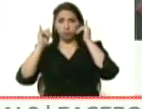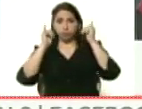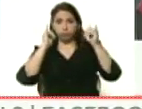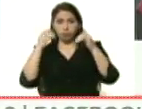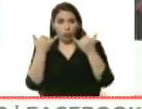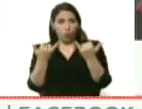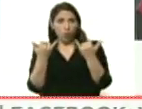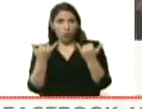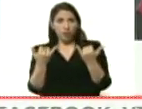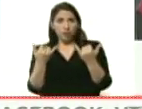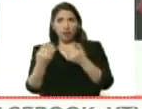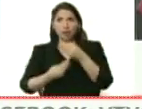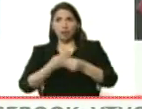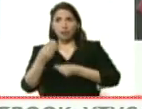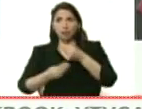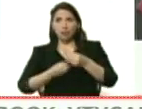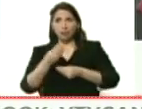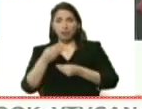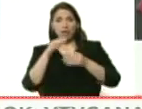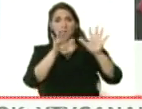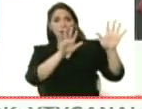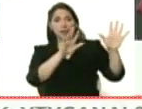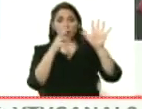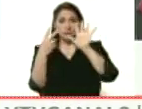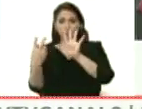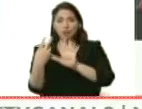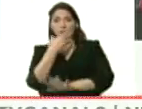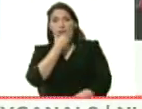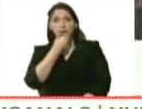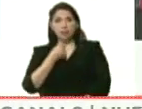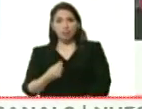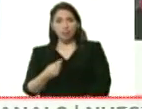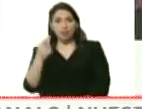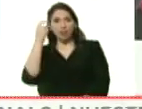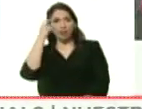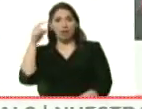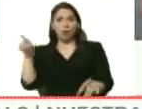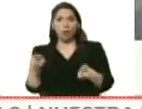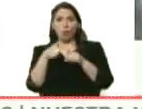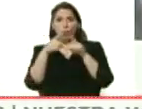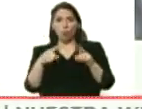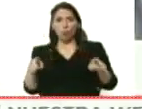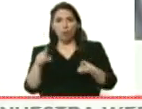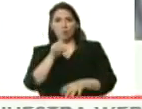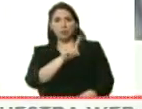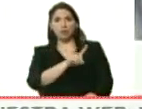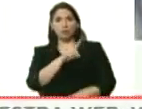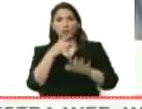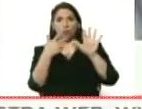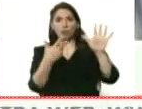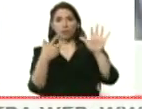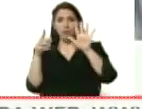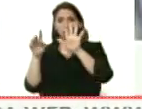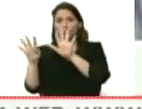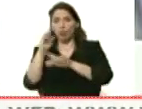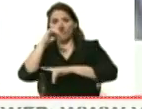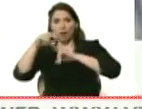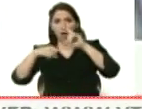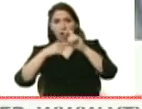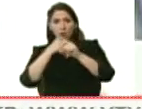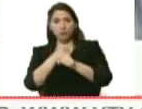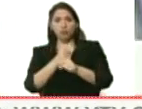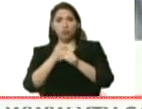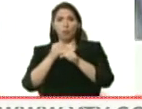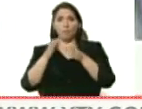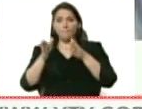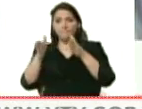cabo hoy, 17 de diciembre, fecha en que se cumplen 189 años de la partida del general en